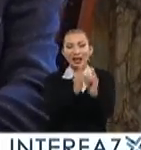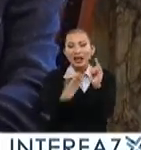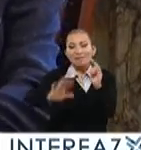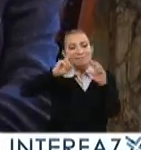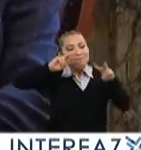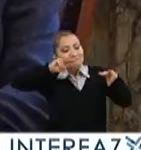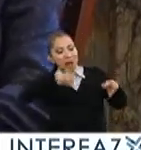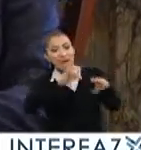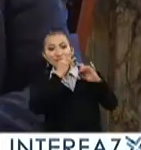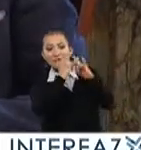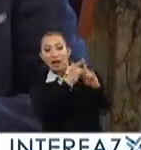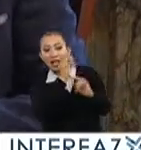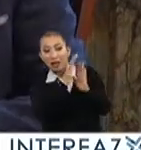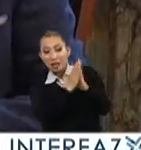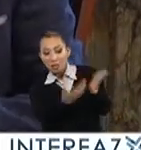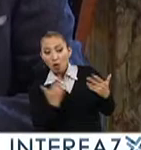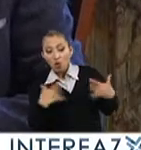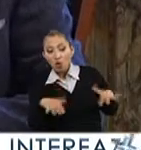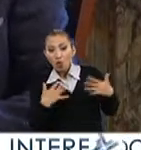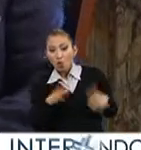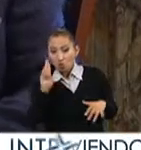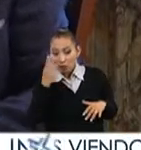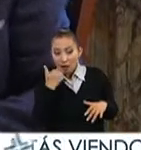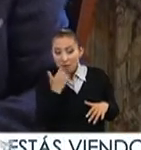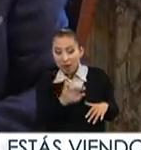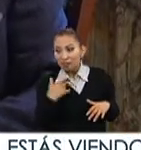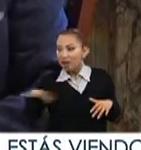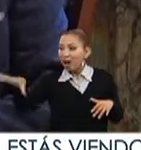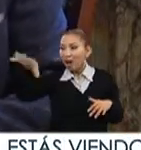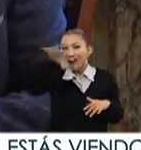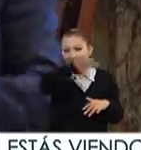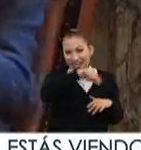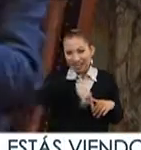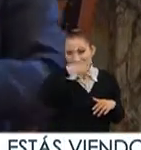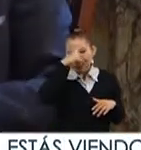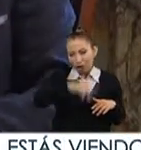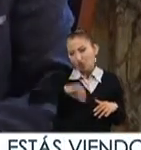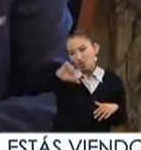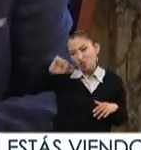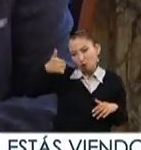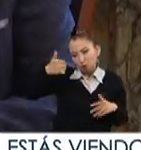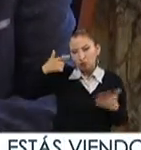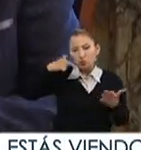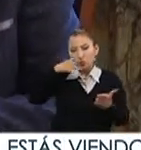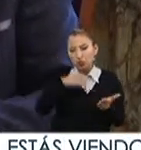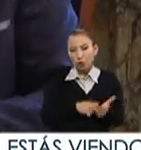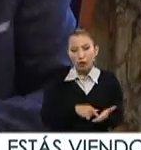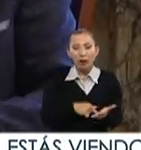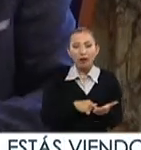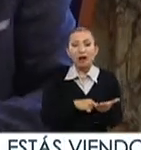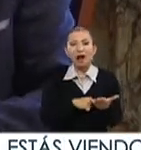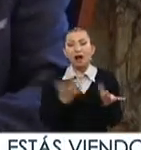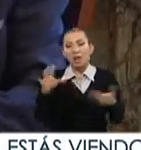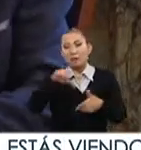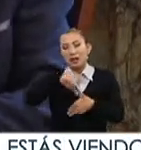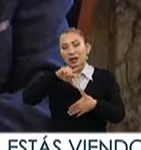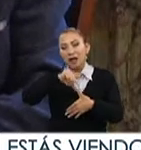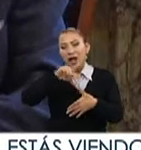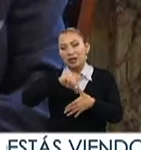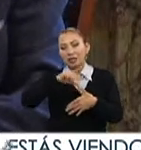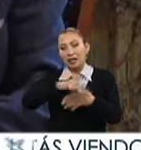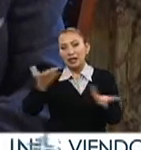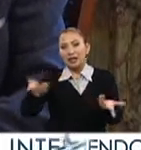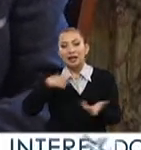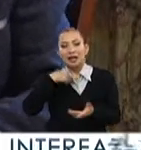el panorama de las ferias y sobre todo de las ferias universitarias que existen no solo en México, sino en América Latina y en